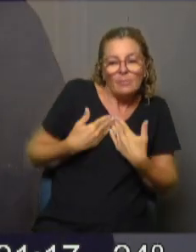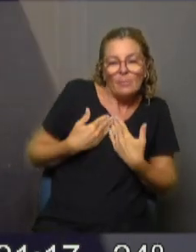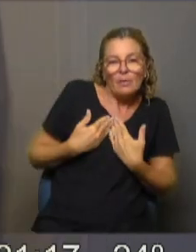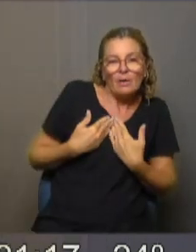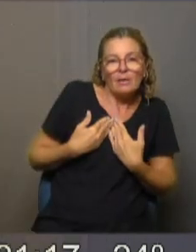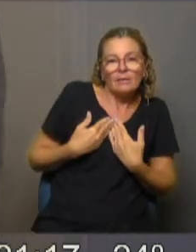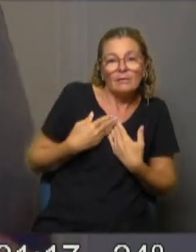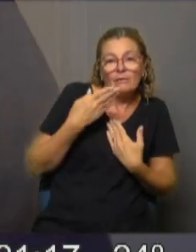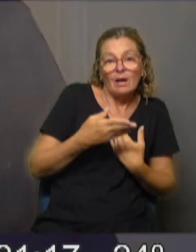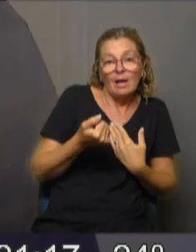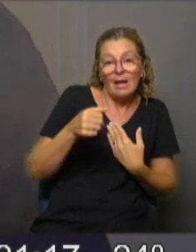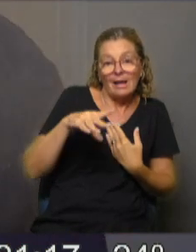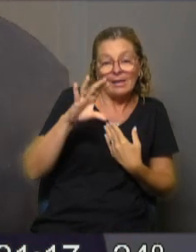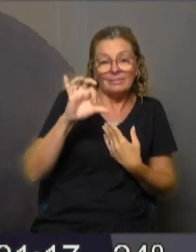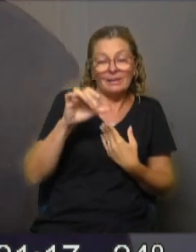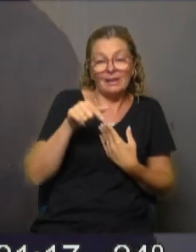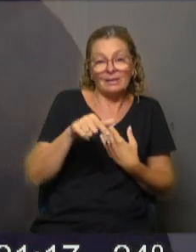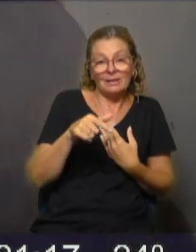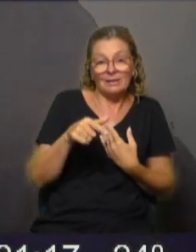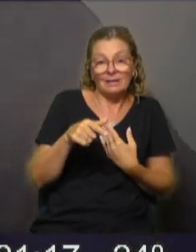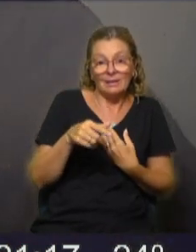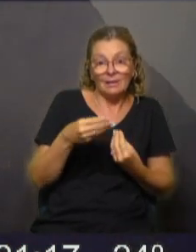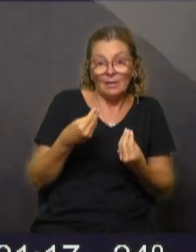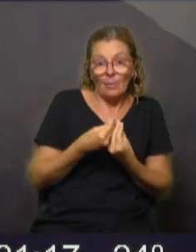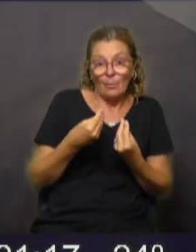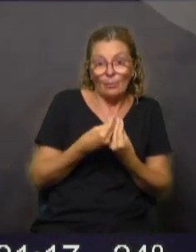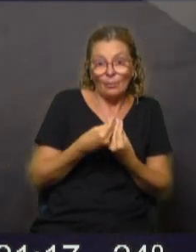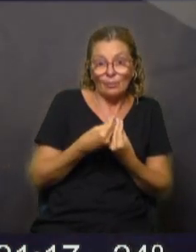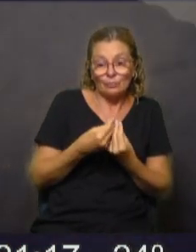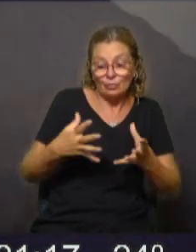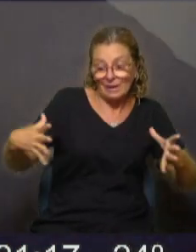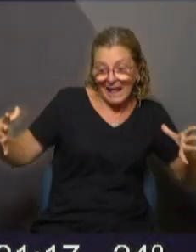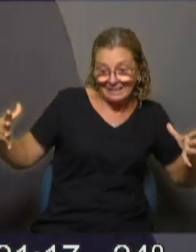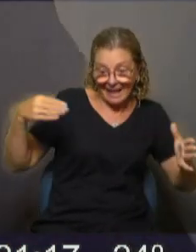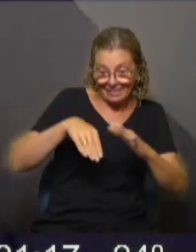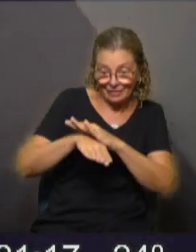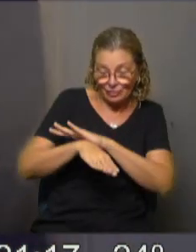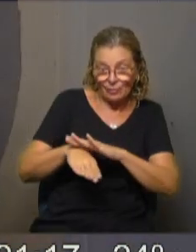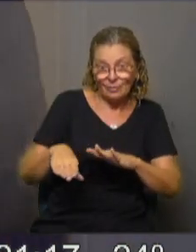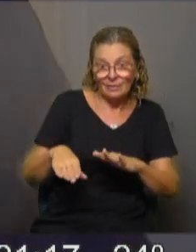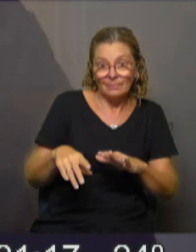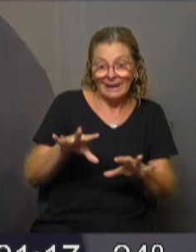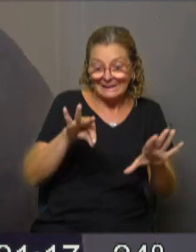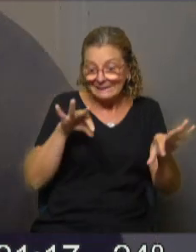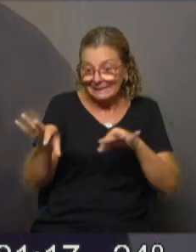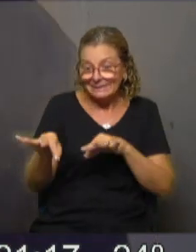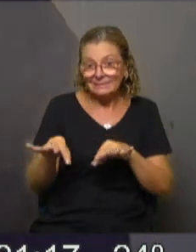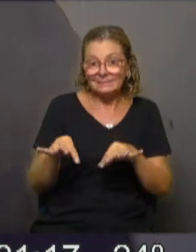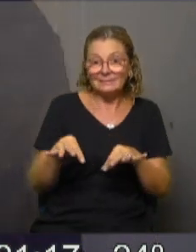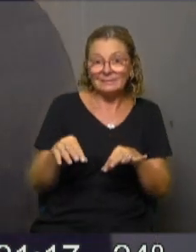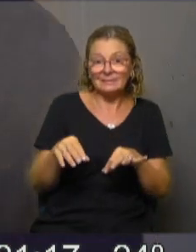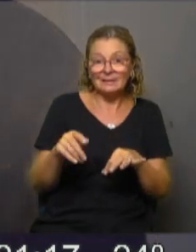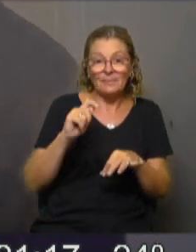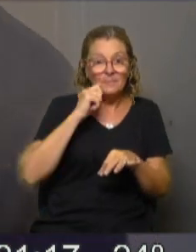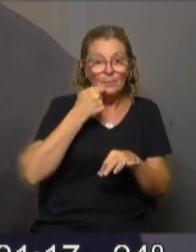sea, vas a Andes ahí en el mismo en Animales Sin Hogar y tienen una jaula gigante y tenés para elegir, o sea, el